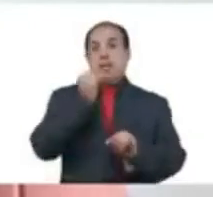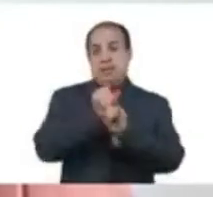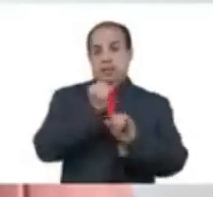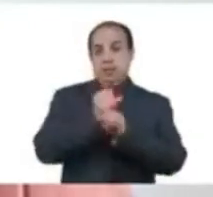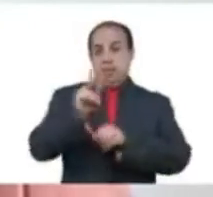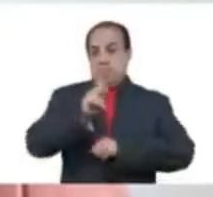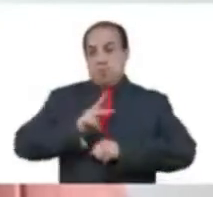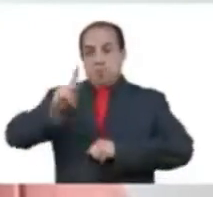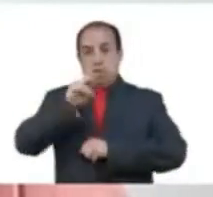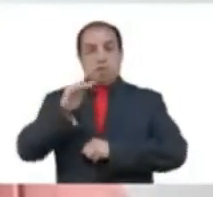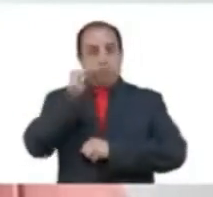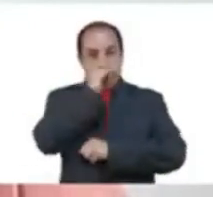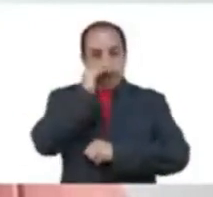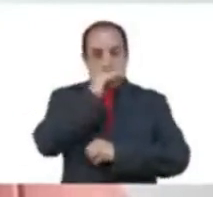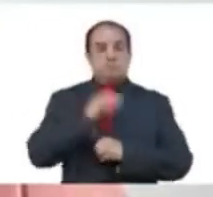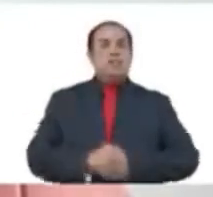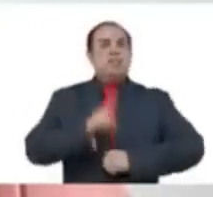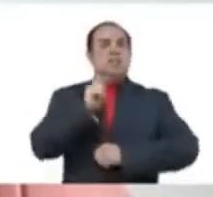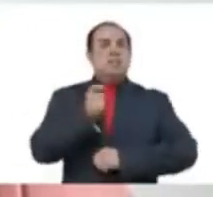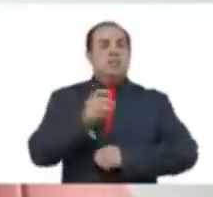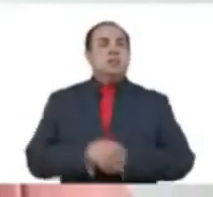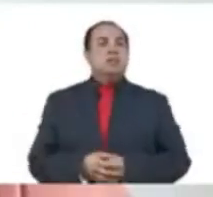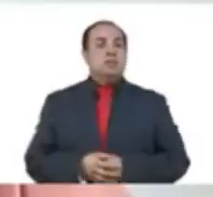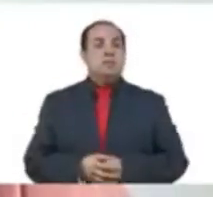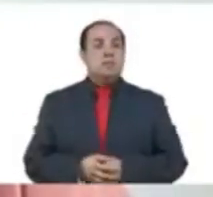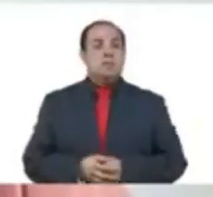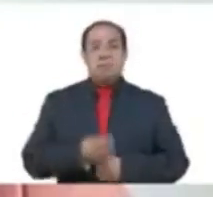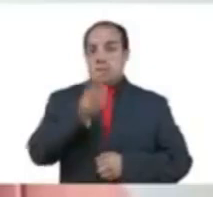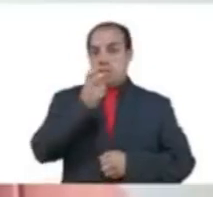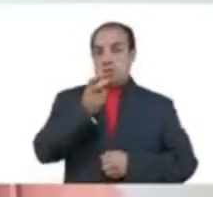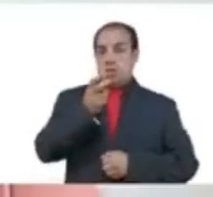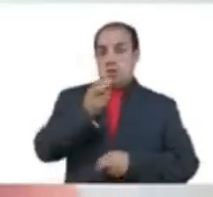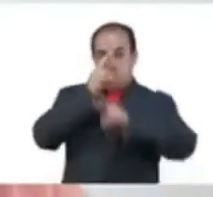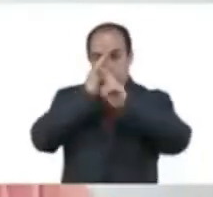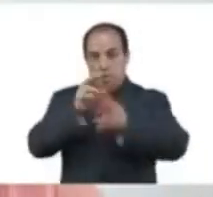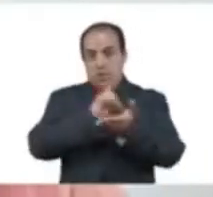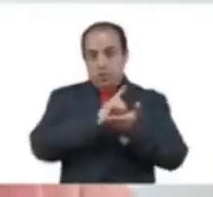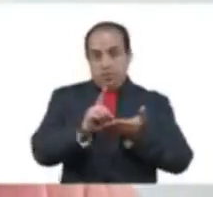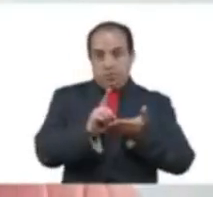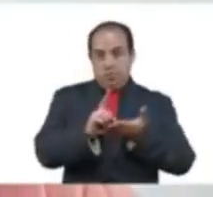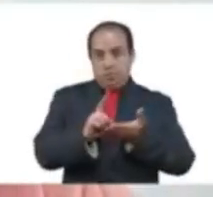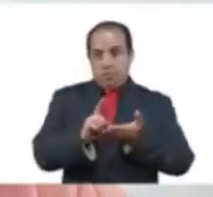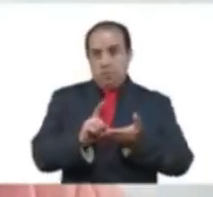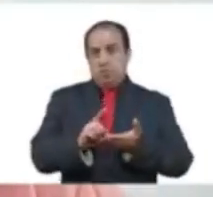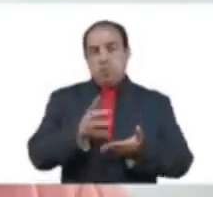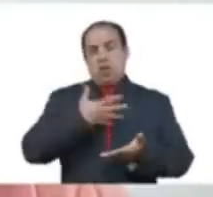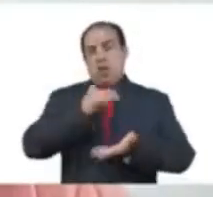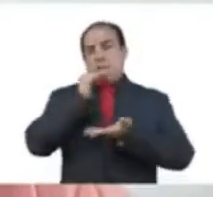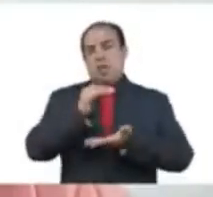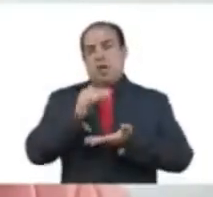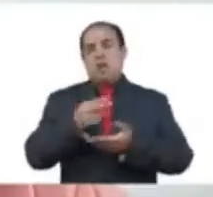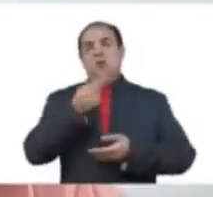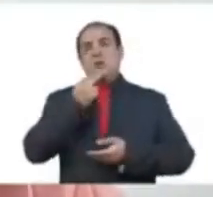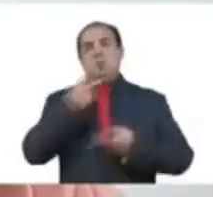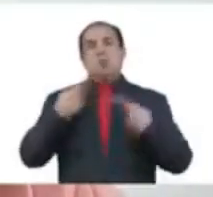gratuito, es decir, que este ejercicio de este derecho, pues no esté sujeto a la capacidad de consumo de las personas,